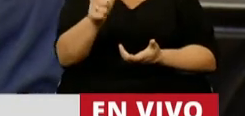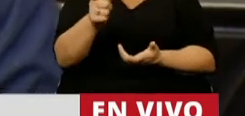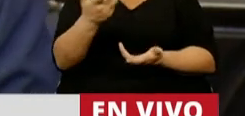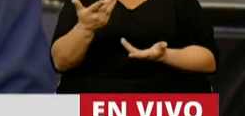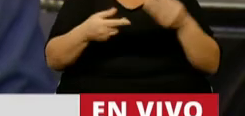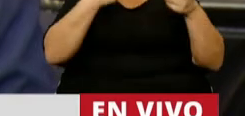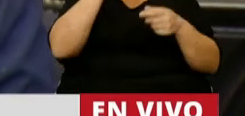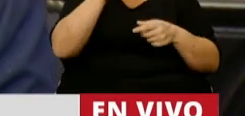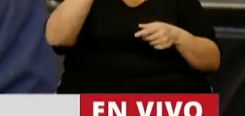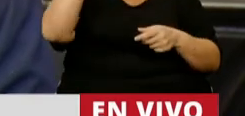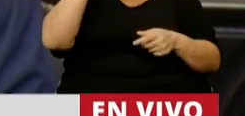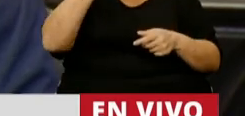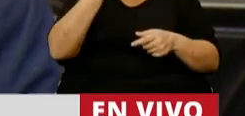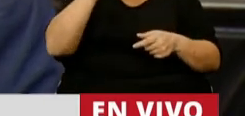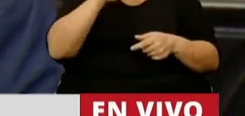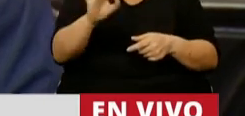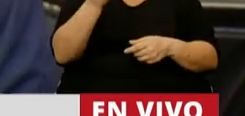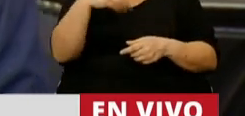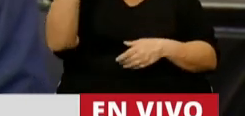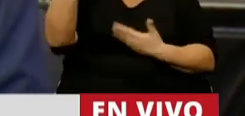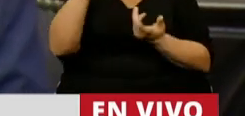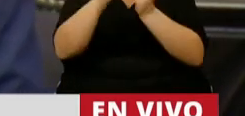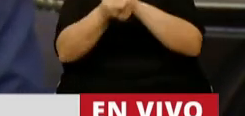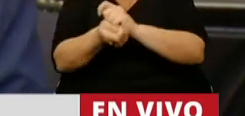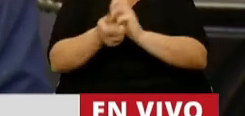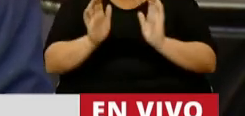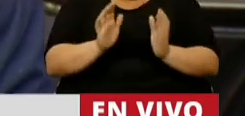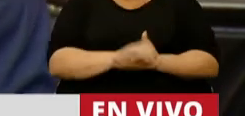lo indica, tal vez después había que cambiarlo.